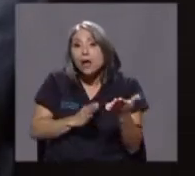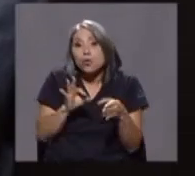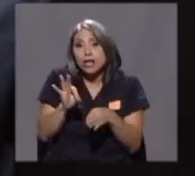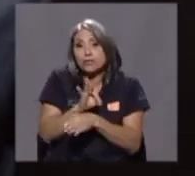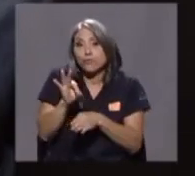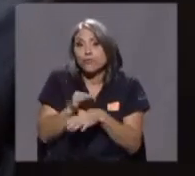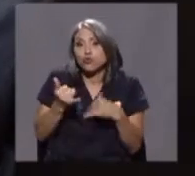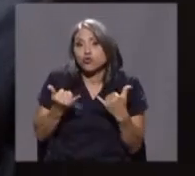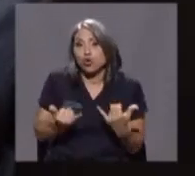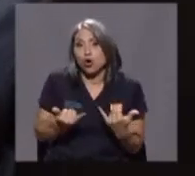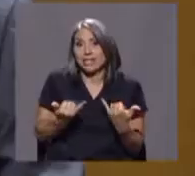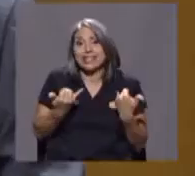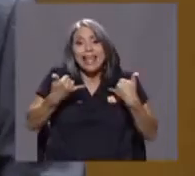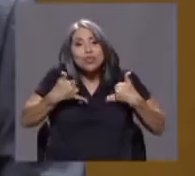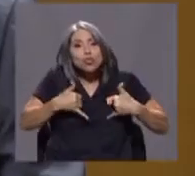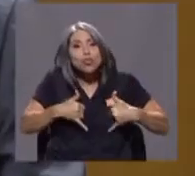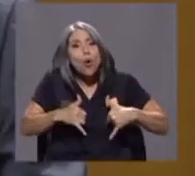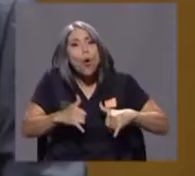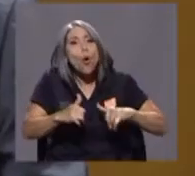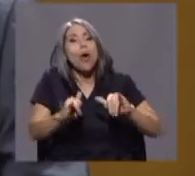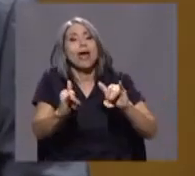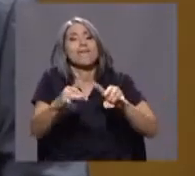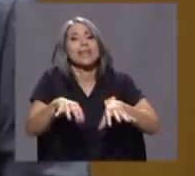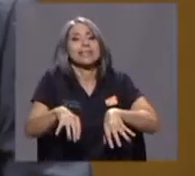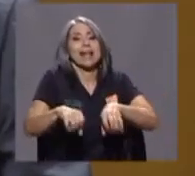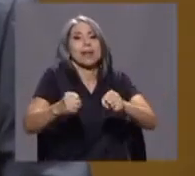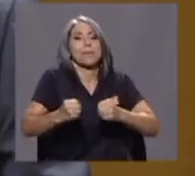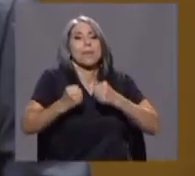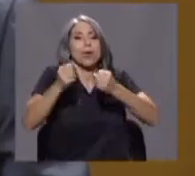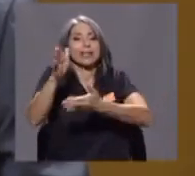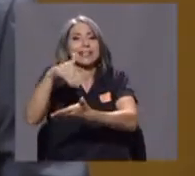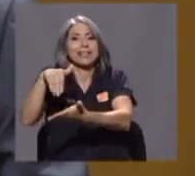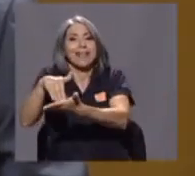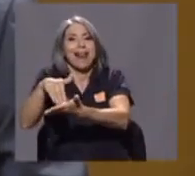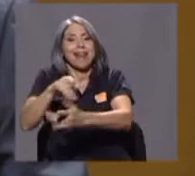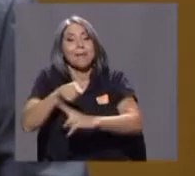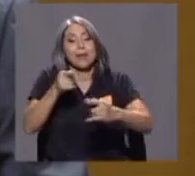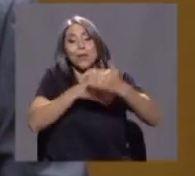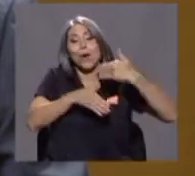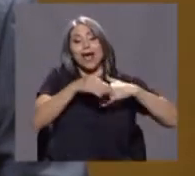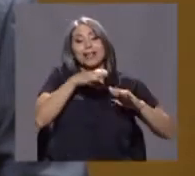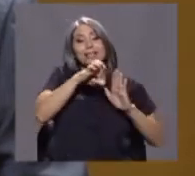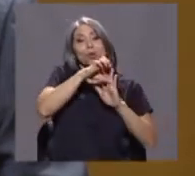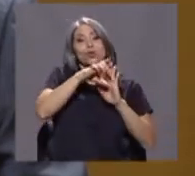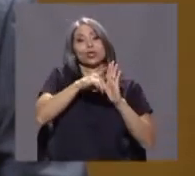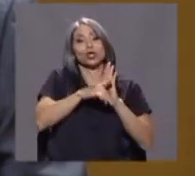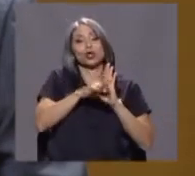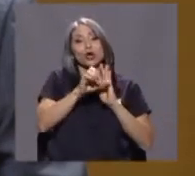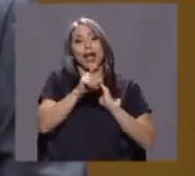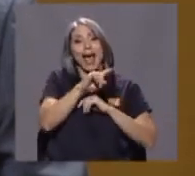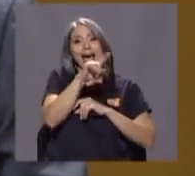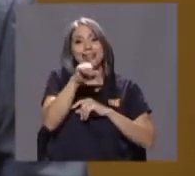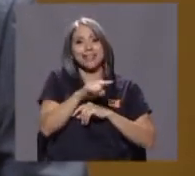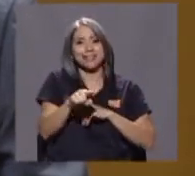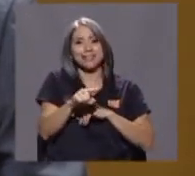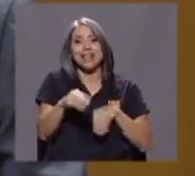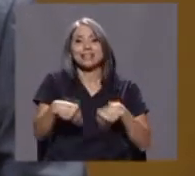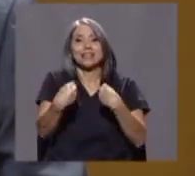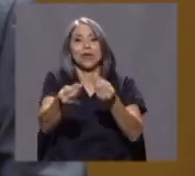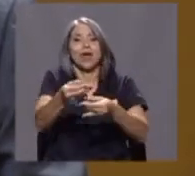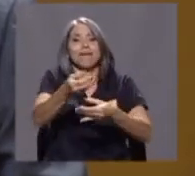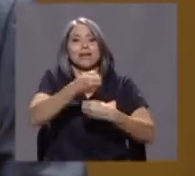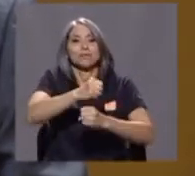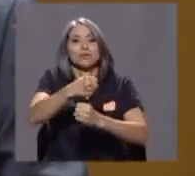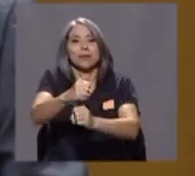en manos del Poder Central, desde ese entonces la Constitución de Cádiz se la atribuye a las municipalidades. Por ejemplo, la